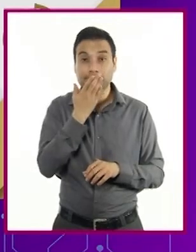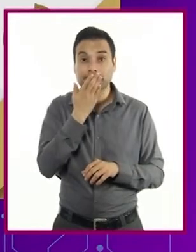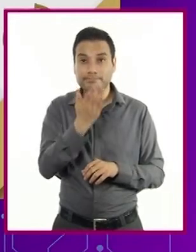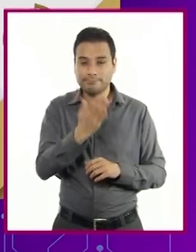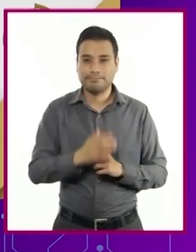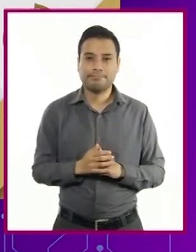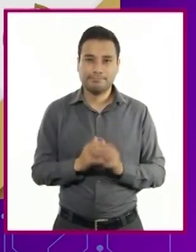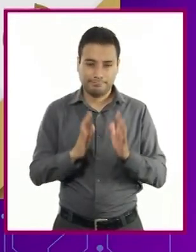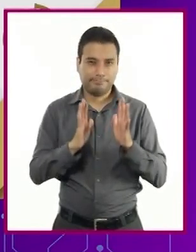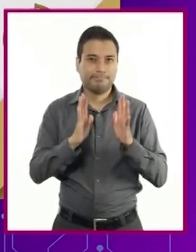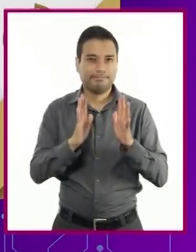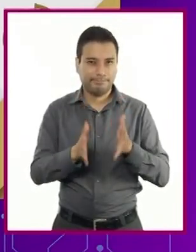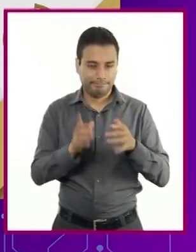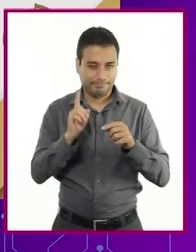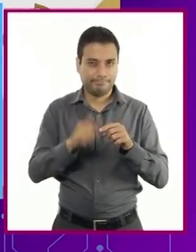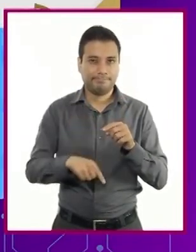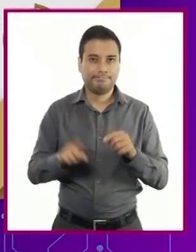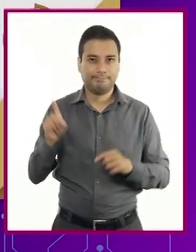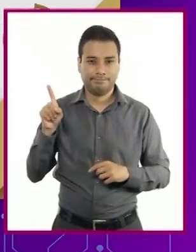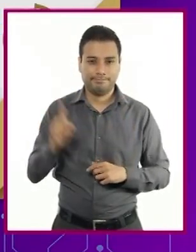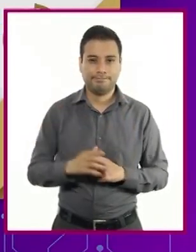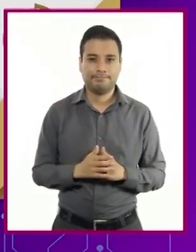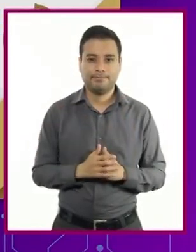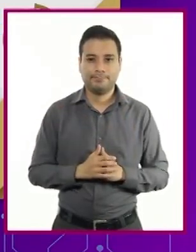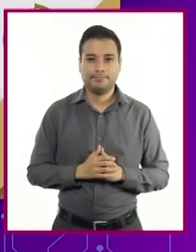Podemos quitar otro ladrillo.